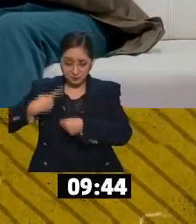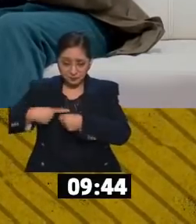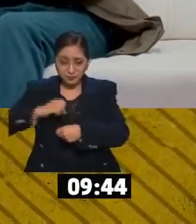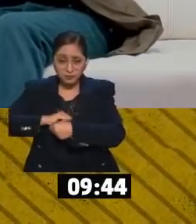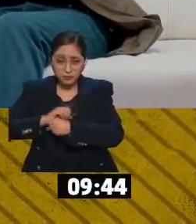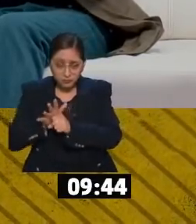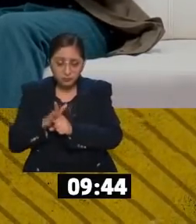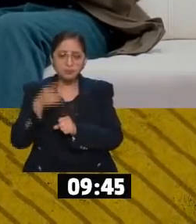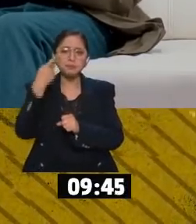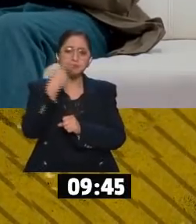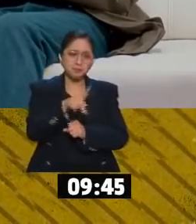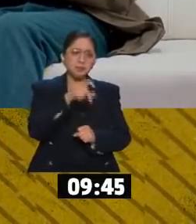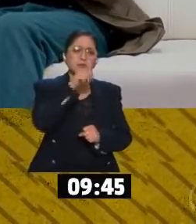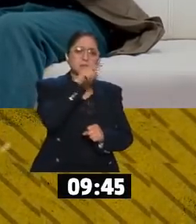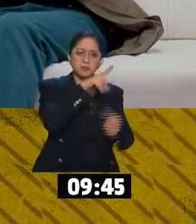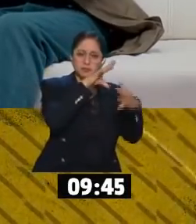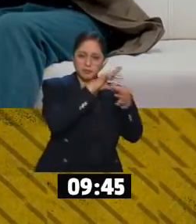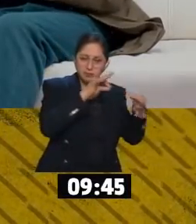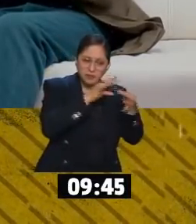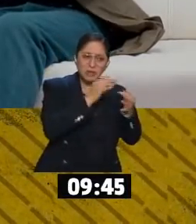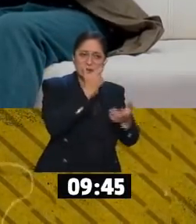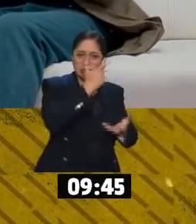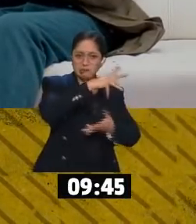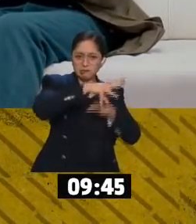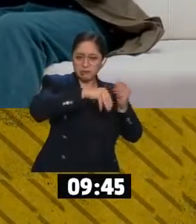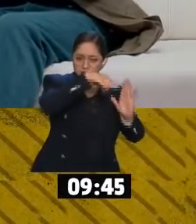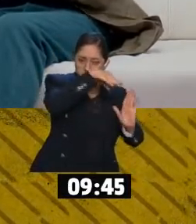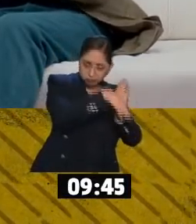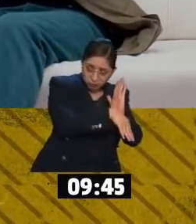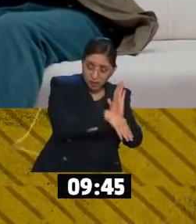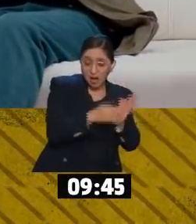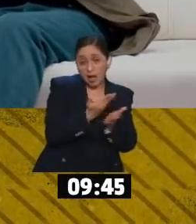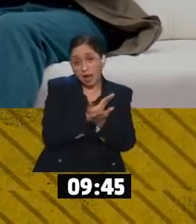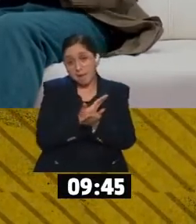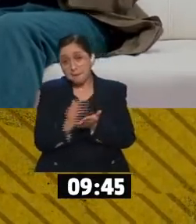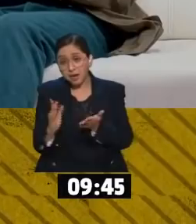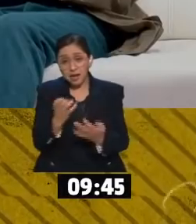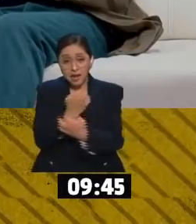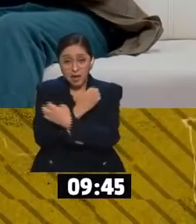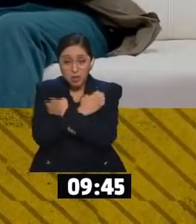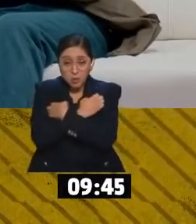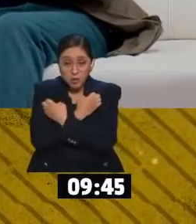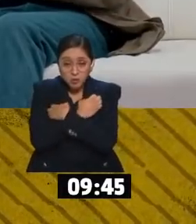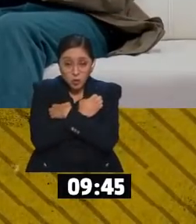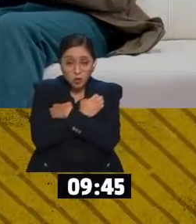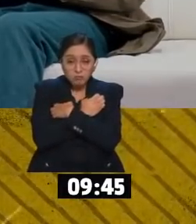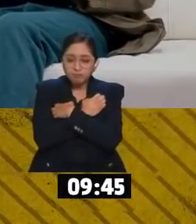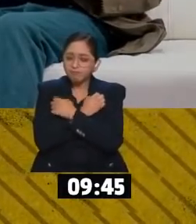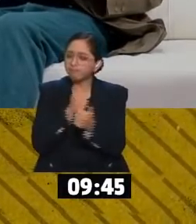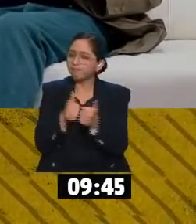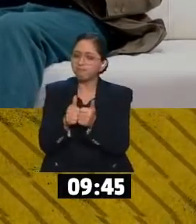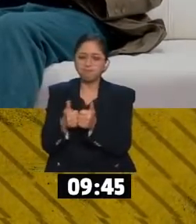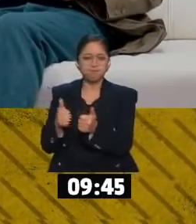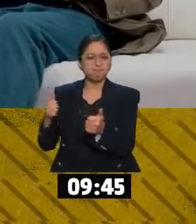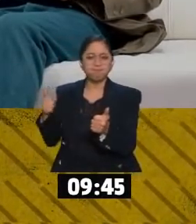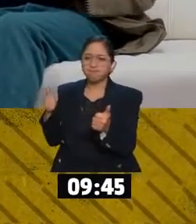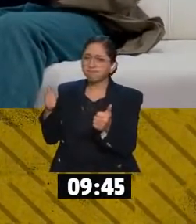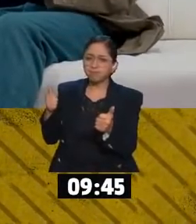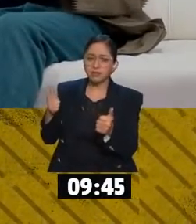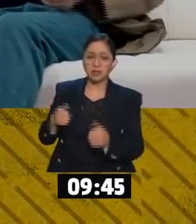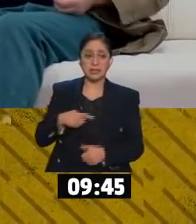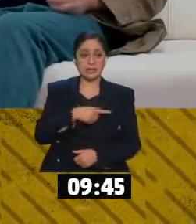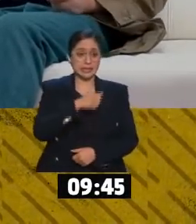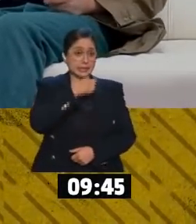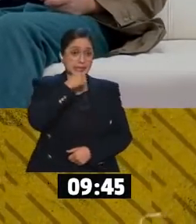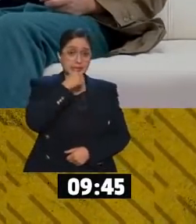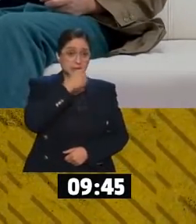economía, pero la educación sufrió un retraso brutal, terrible a nivel mundial. No sabemos a qué grado, pero